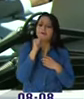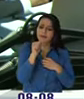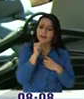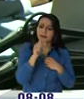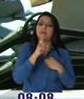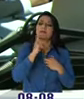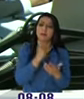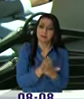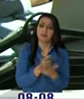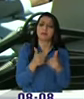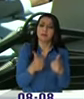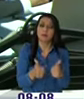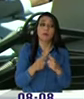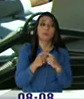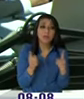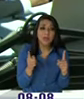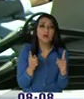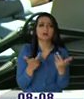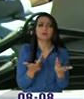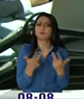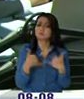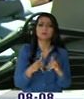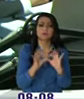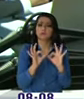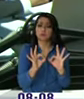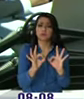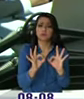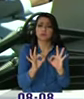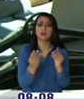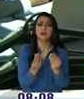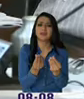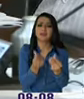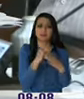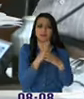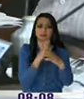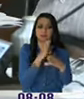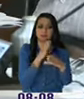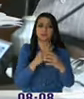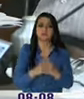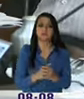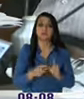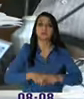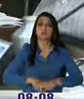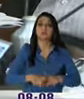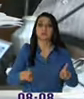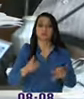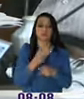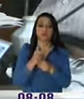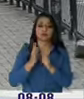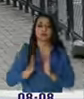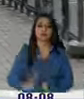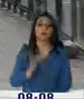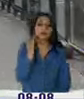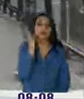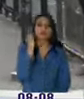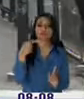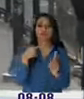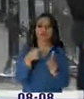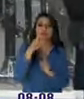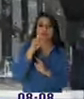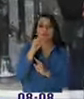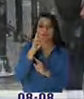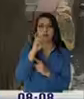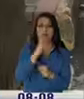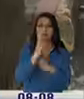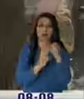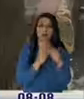supuesto, sin duda, todavía hace falta mejorar la calidad del transporte público. Sin embargo, para la concejal Daniela Chacón, en estos 2 años no